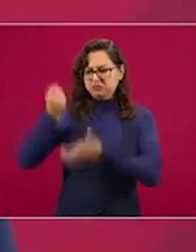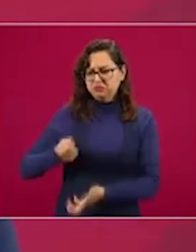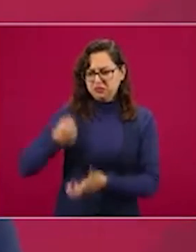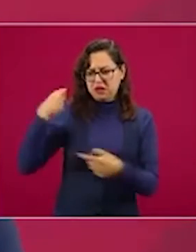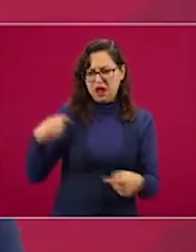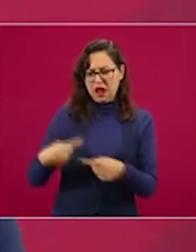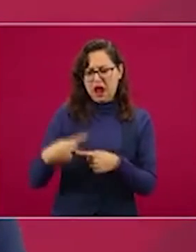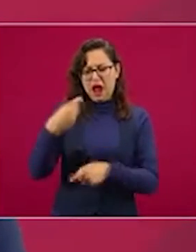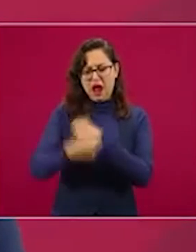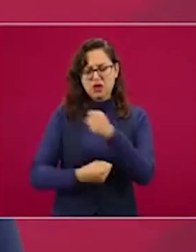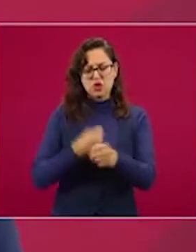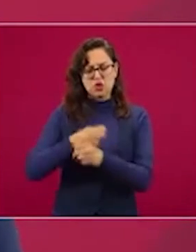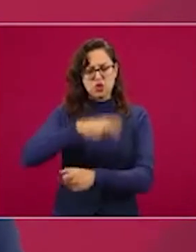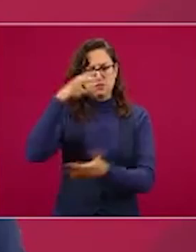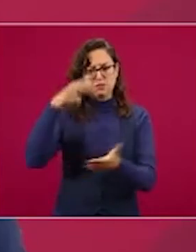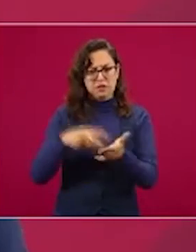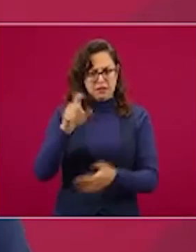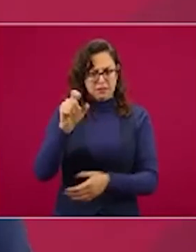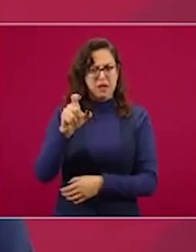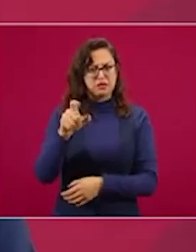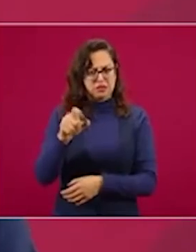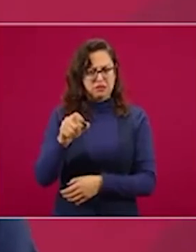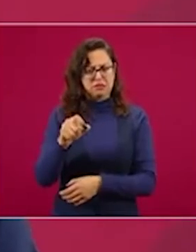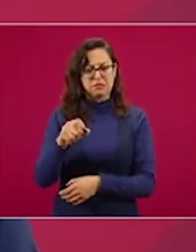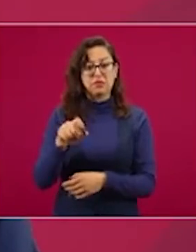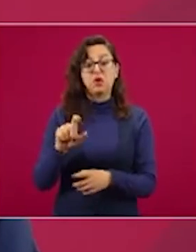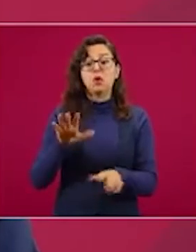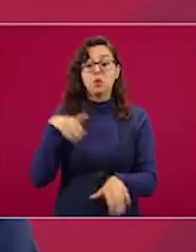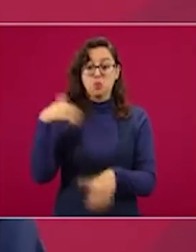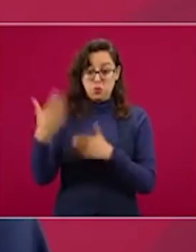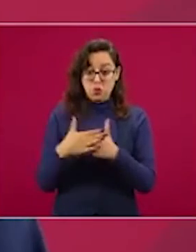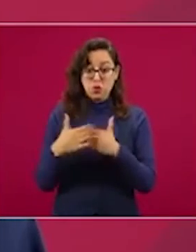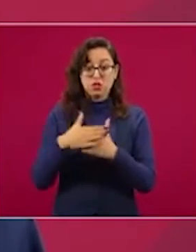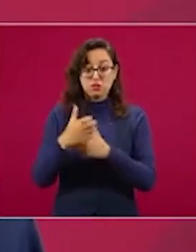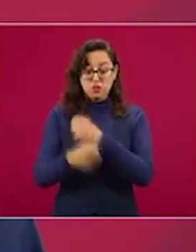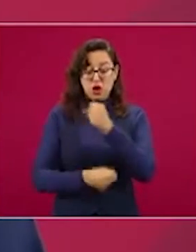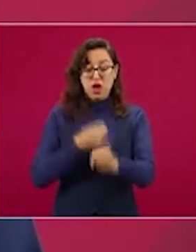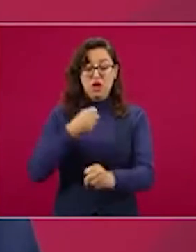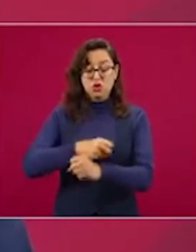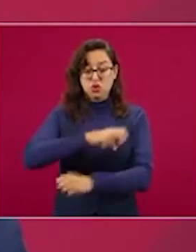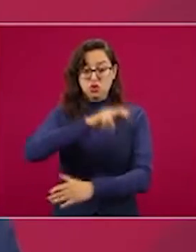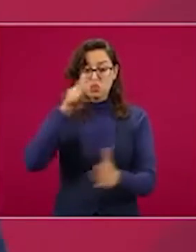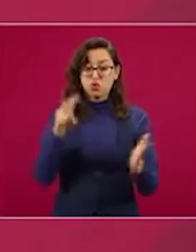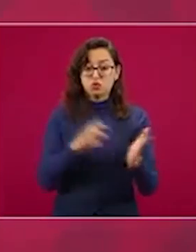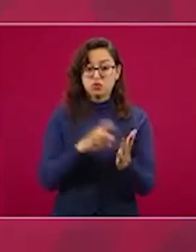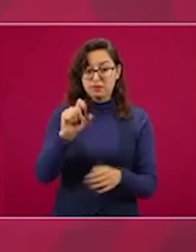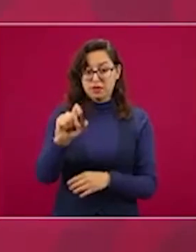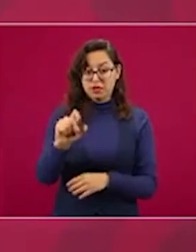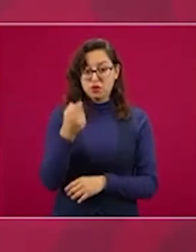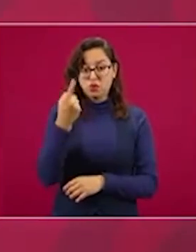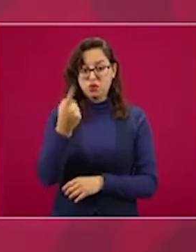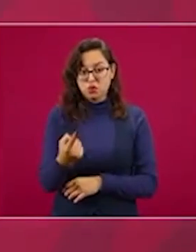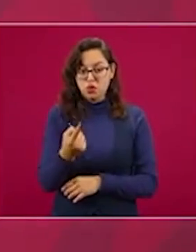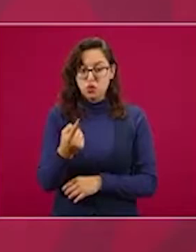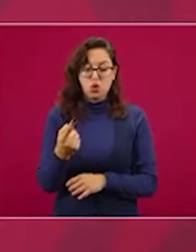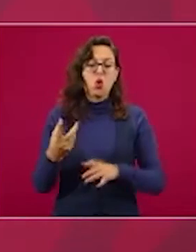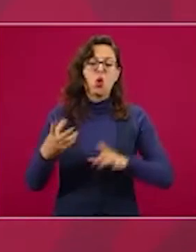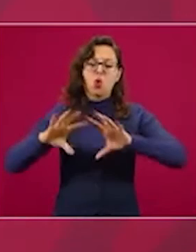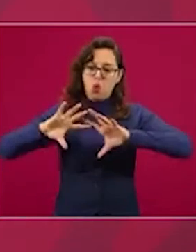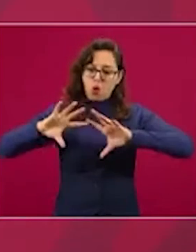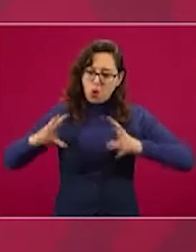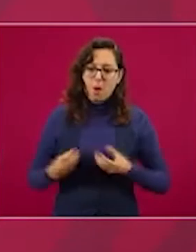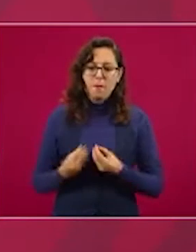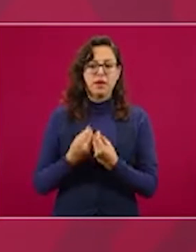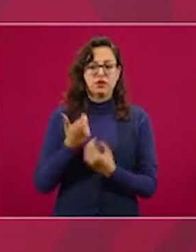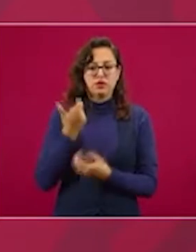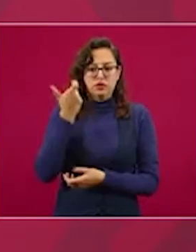de este año. Y ya para el año próximo ya se incluye lo que se va